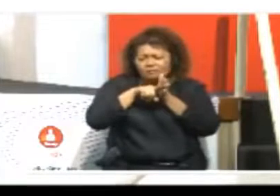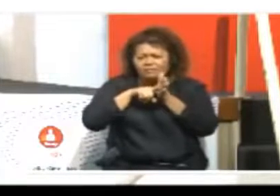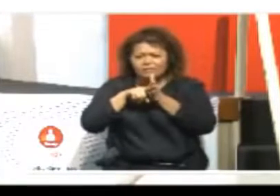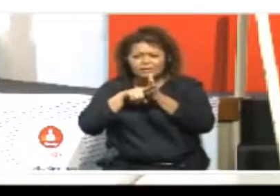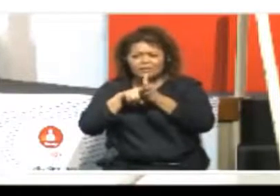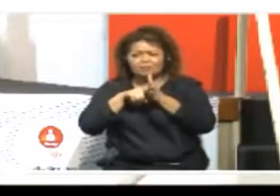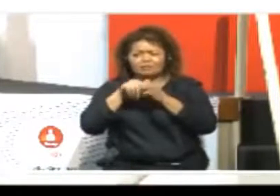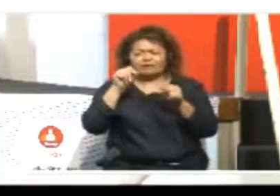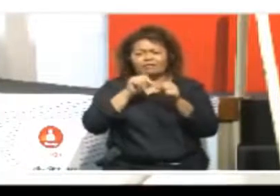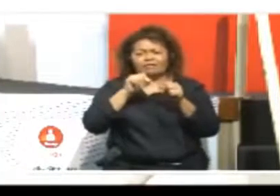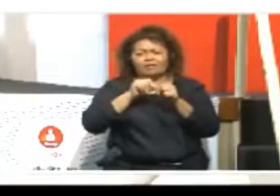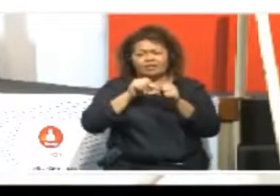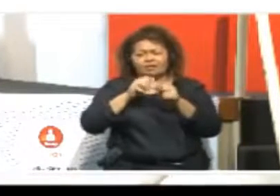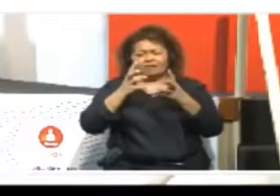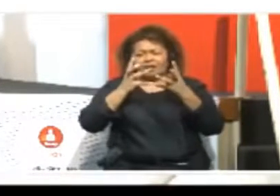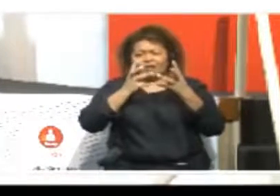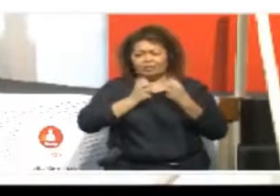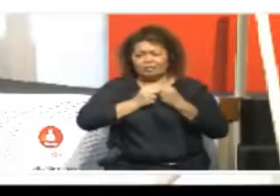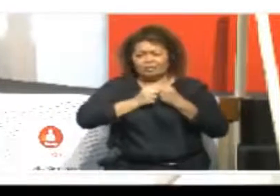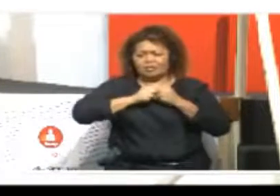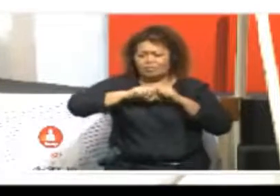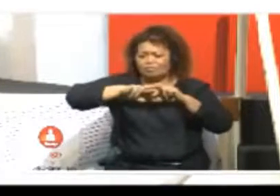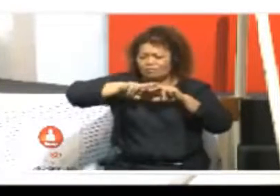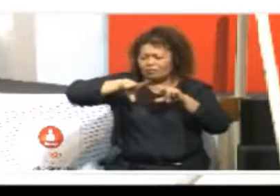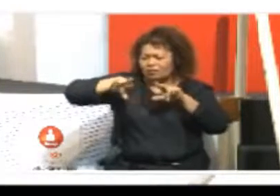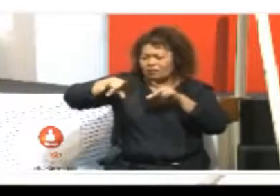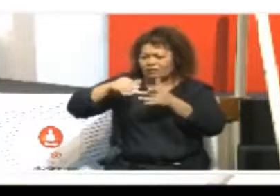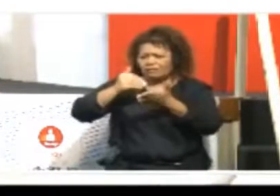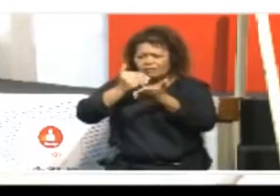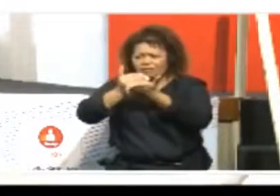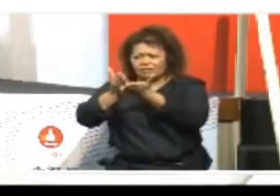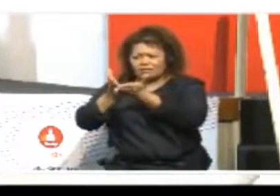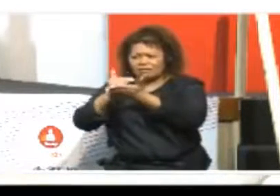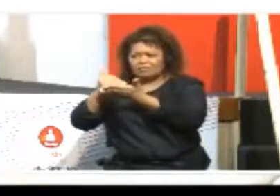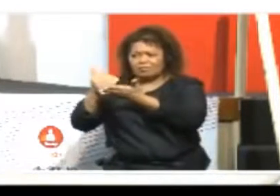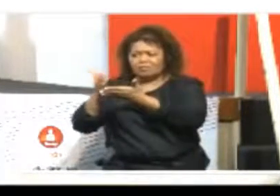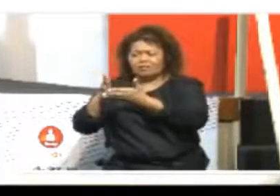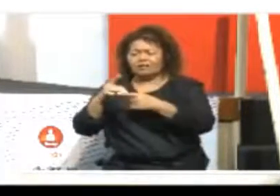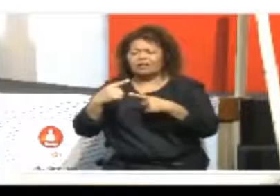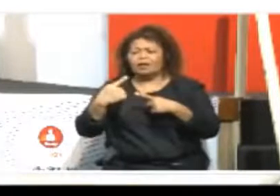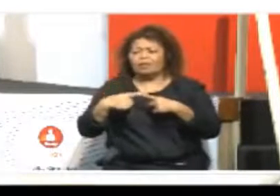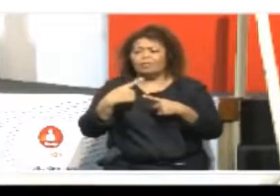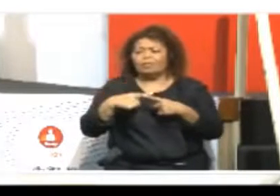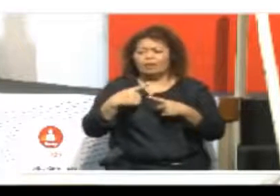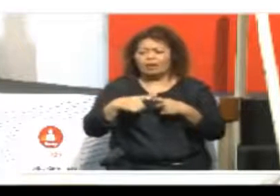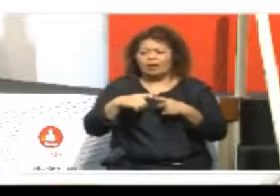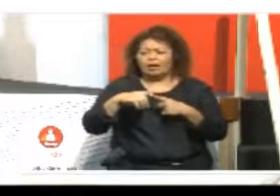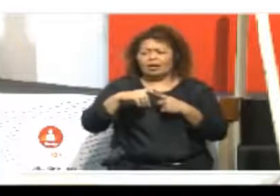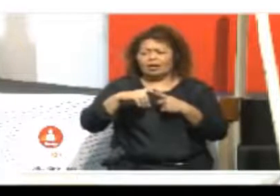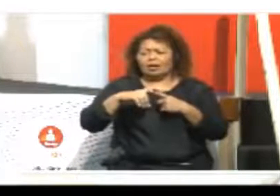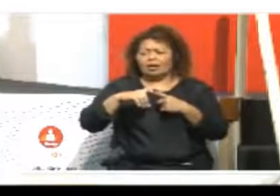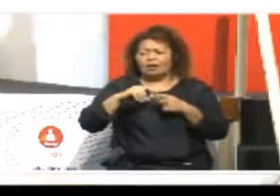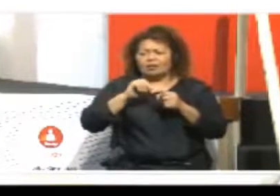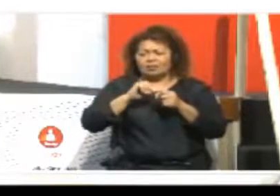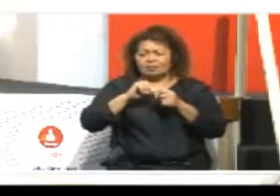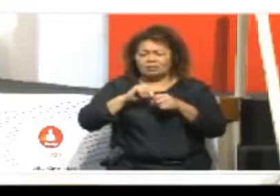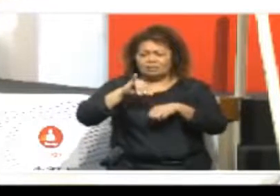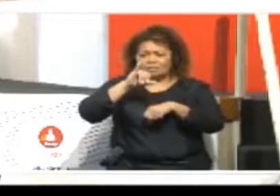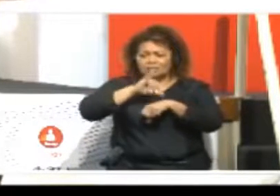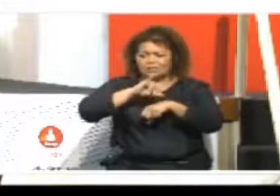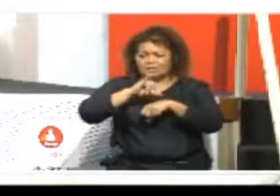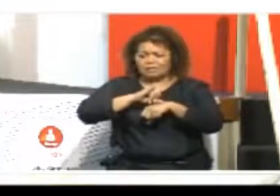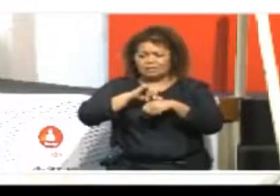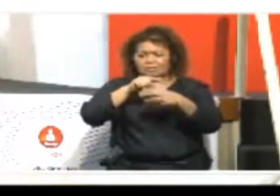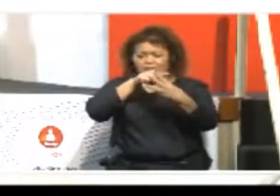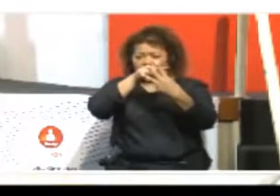descentralización, porque desigual de Brasil, Colombia es centralizado. Recordemos que solamente tenemos 4 países federales en Latinoamérica,